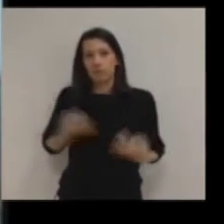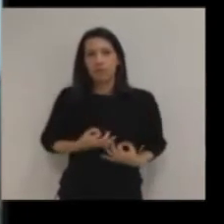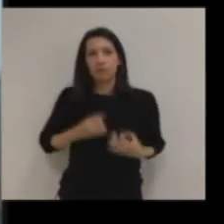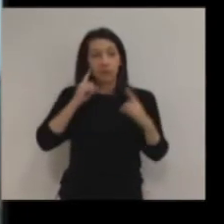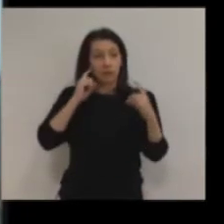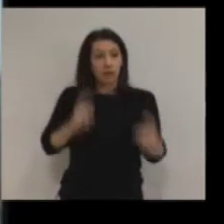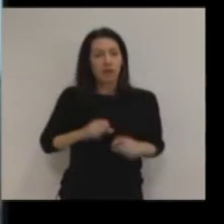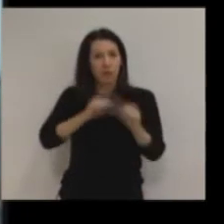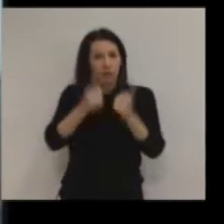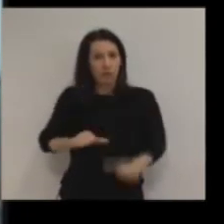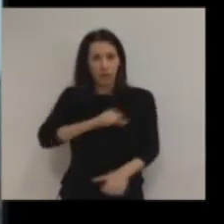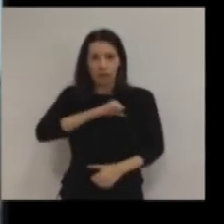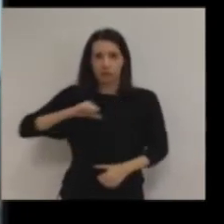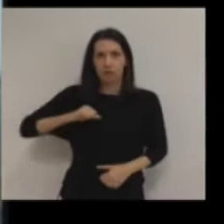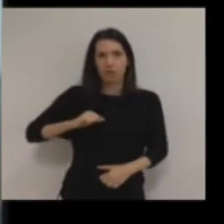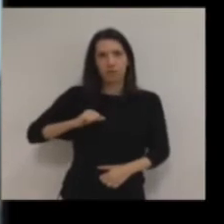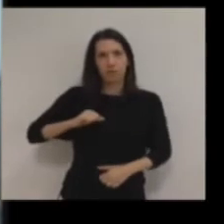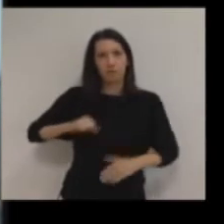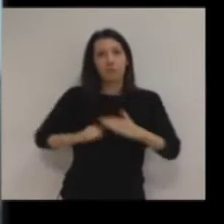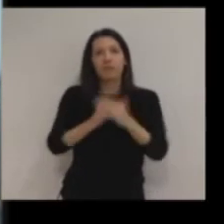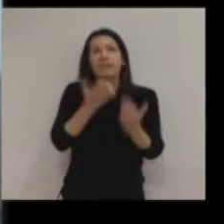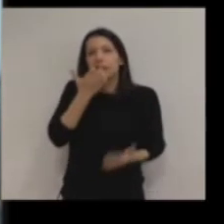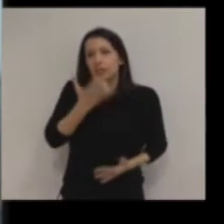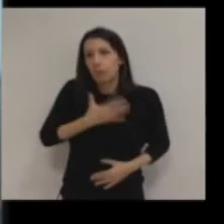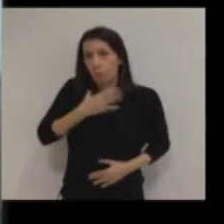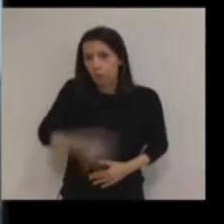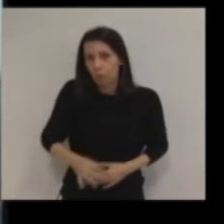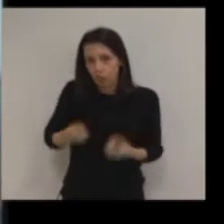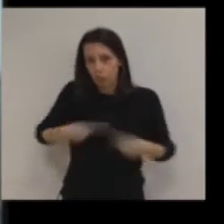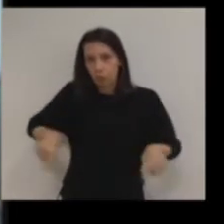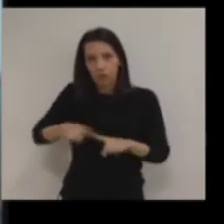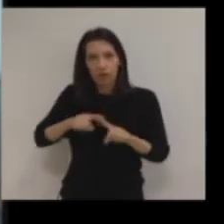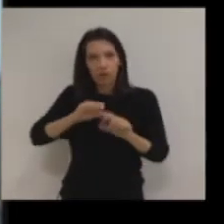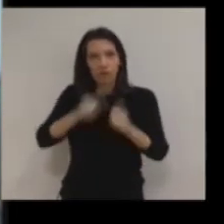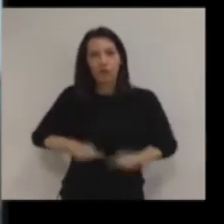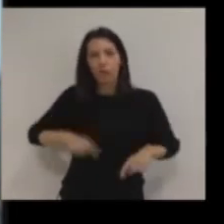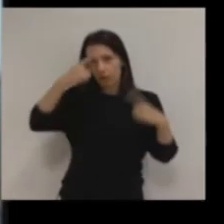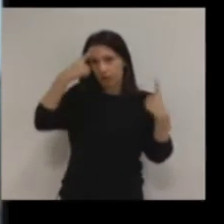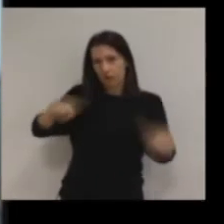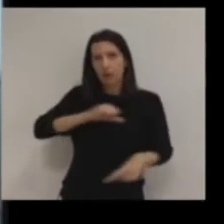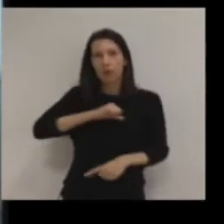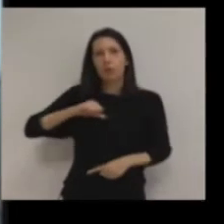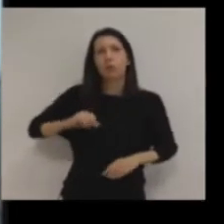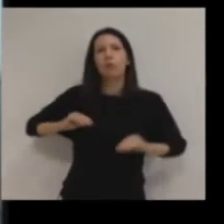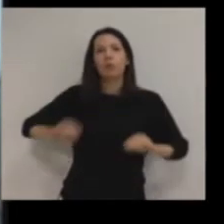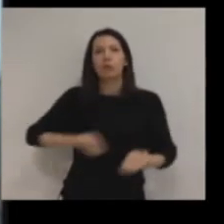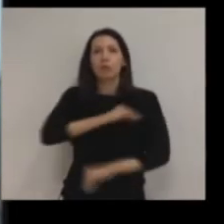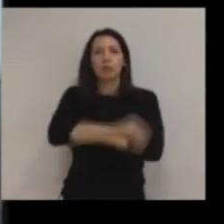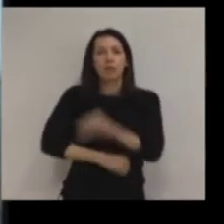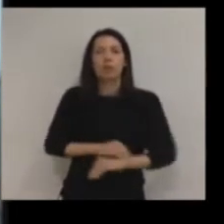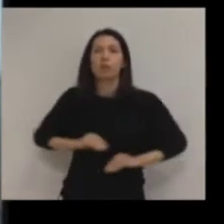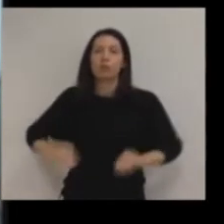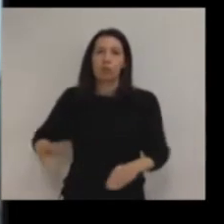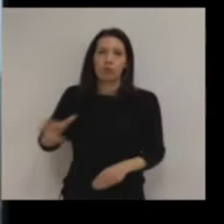la mayor autonomía posible, y si es posible, de manera autónoma, del ejercicio de los derechos.